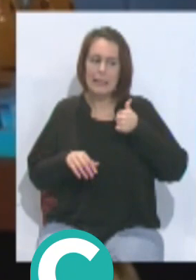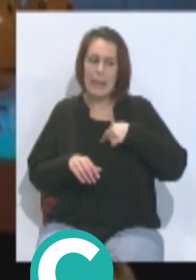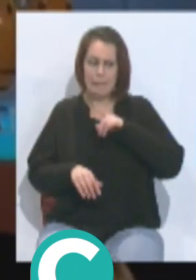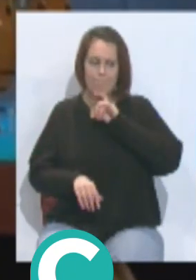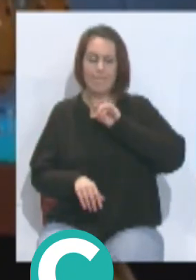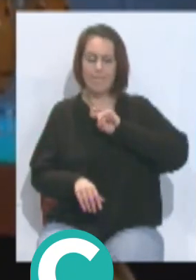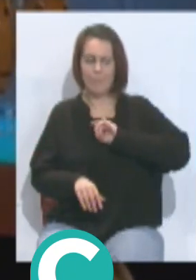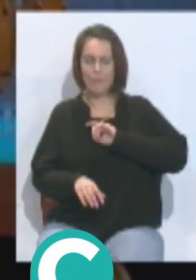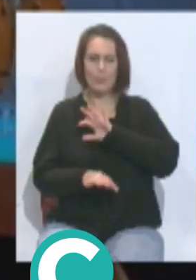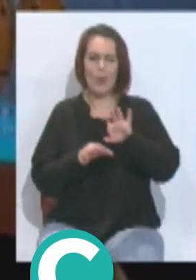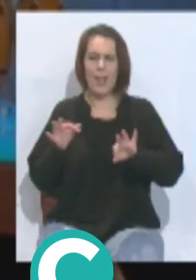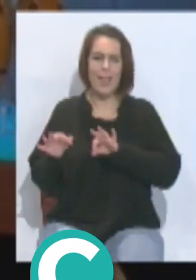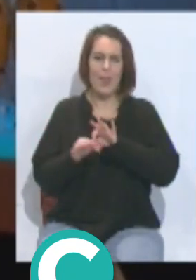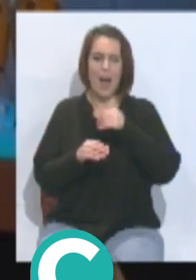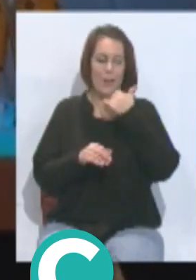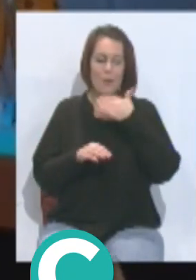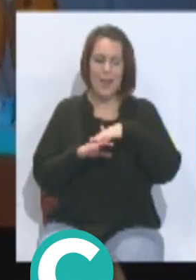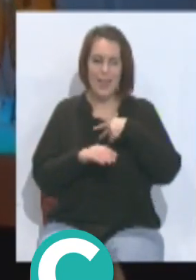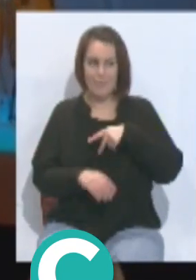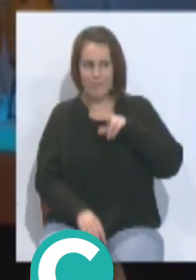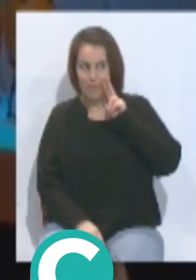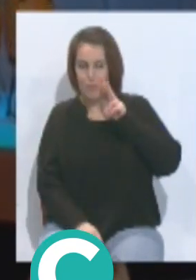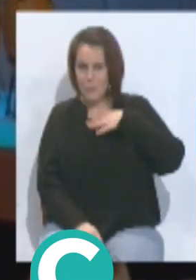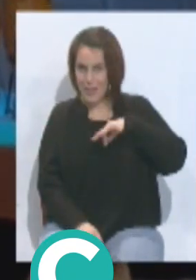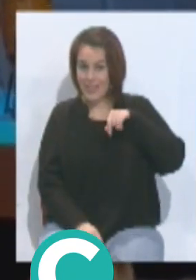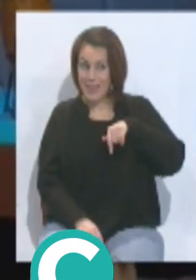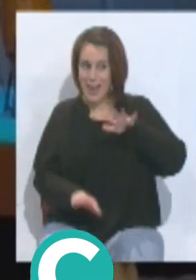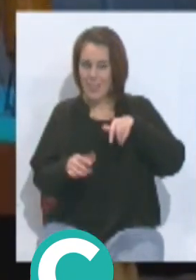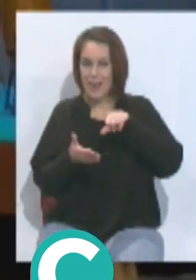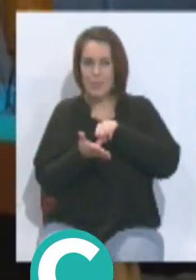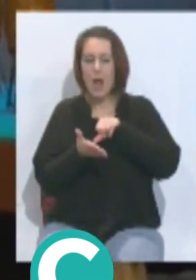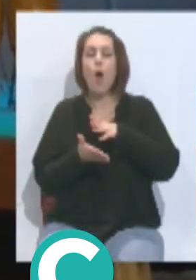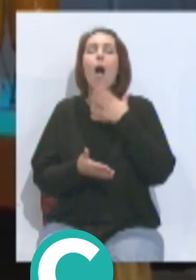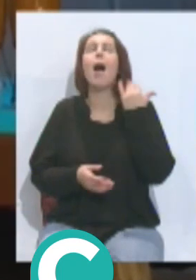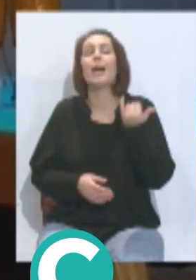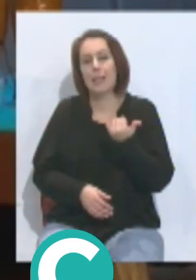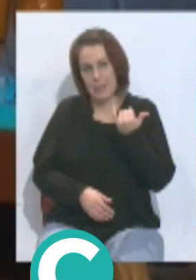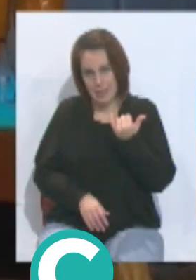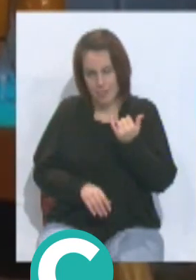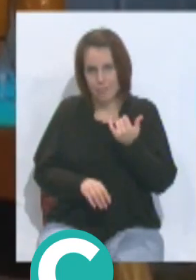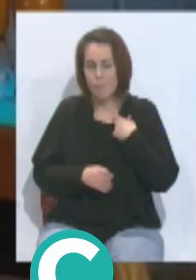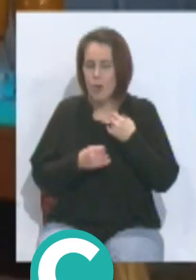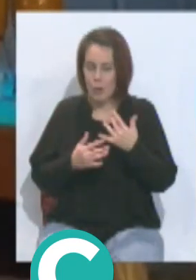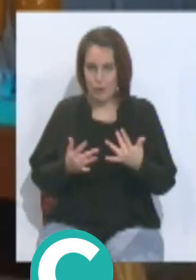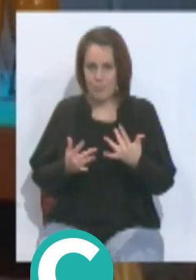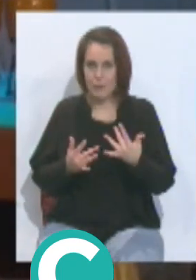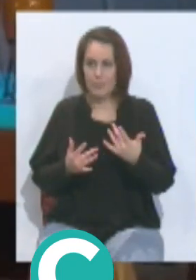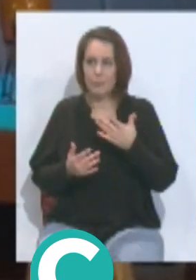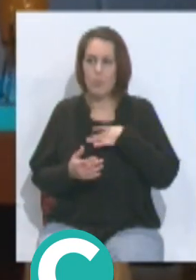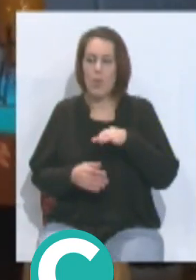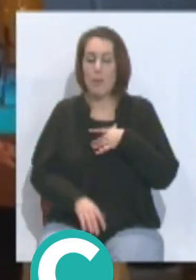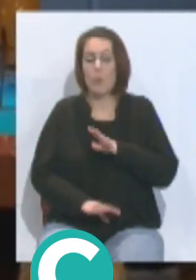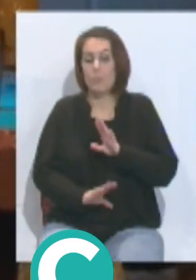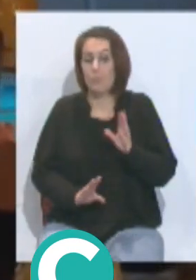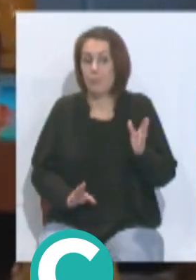que están organizando algo para que podamos disfrutarlo aquí en Cádiz capital. Ojalá que sea pronto y podamos,